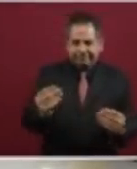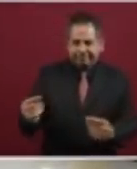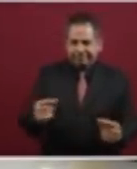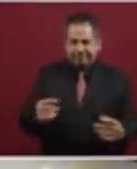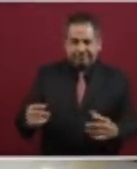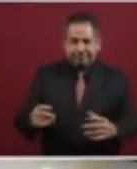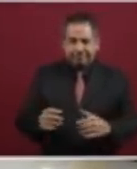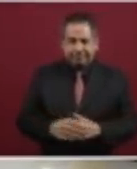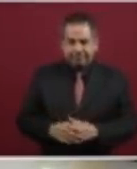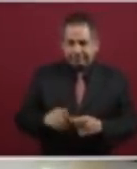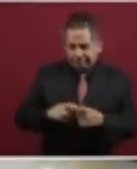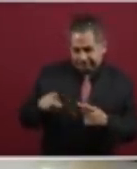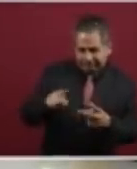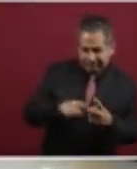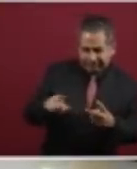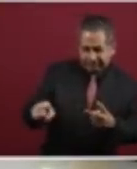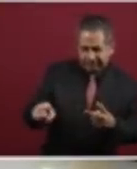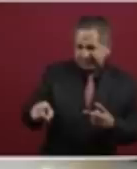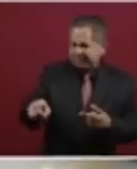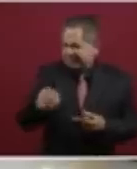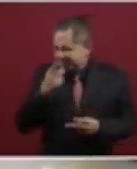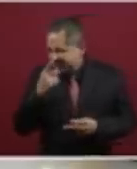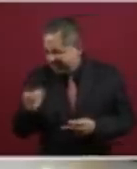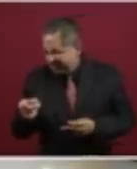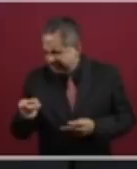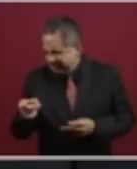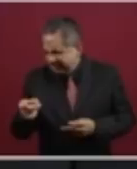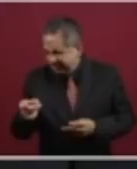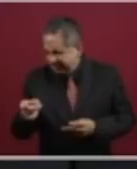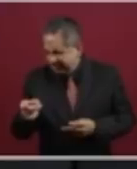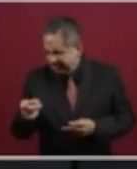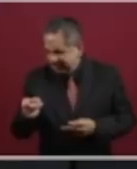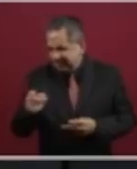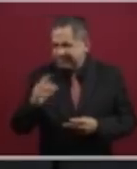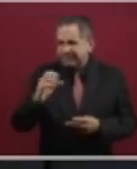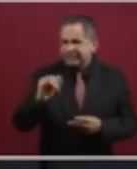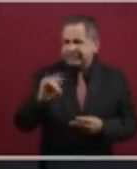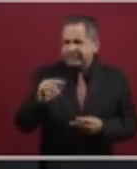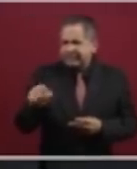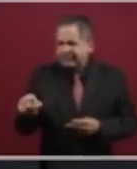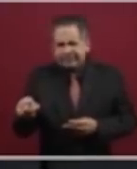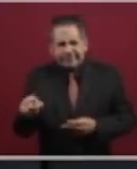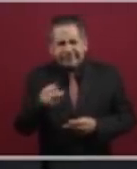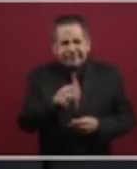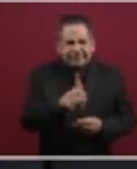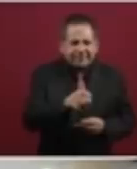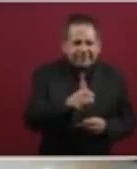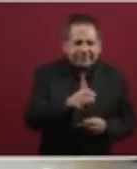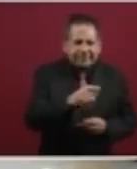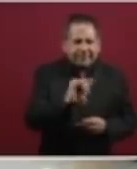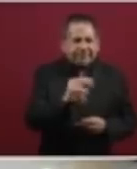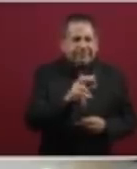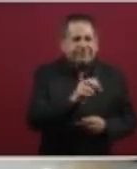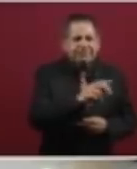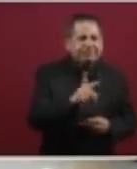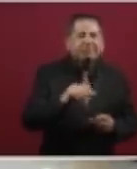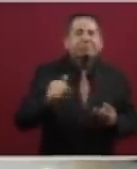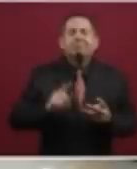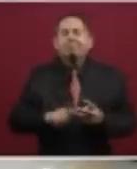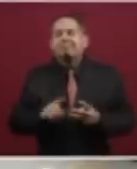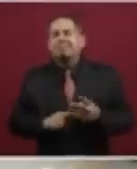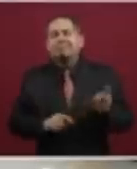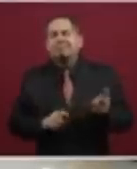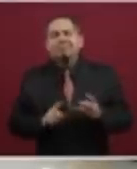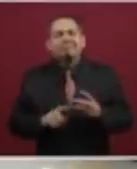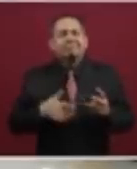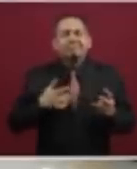Bueno, ya va. Dos. Tú dices. A Sacristán Laurel, ¿tú? Juan Ramón de la Fuente. Otro más.